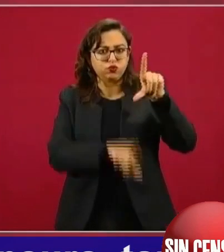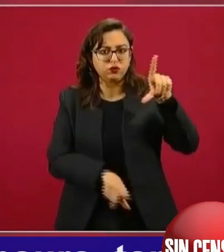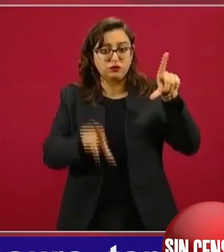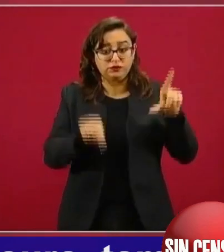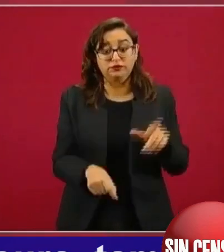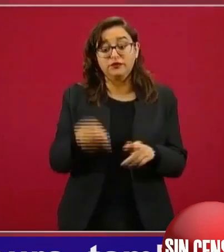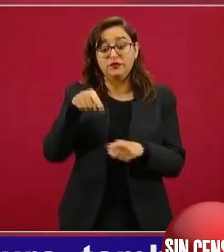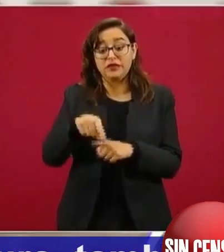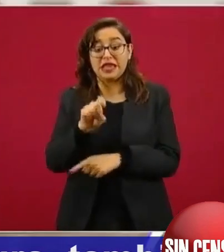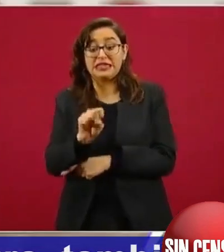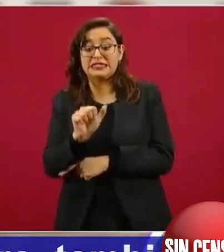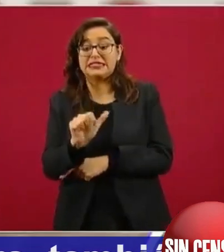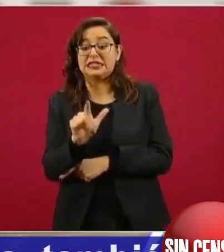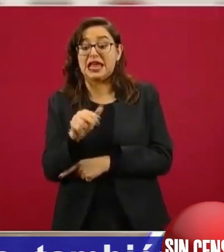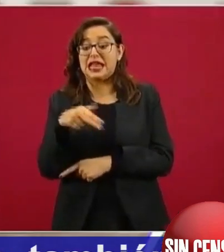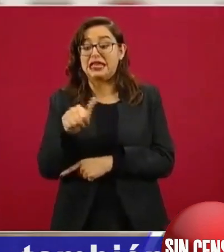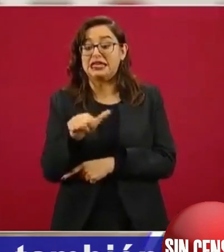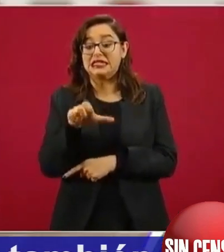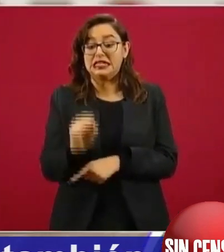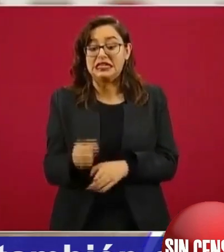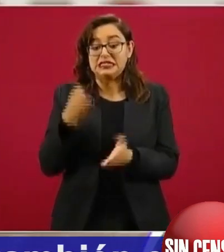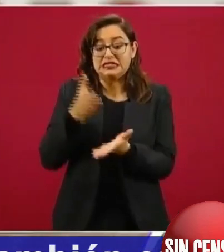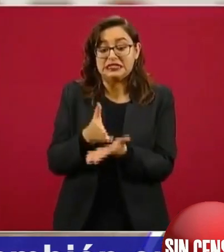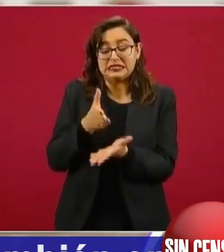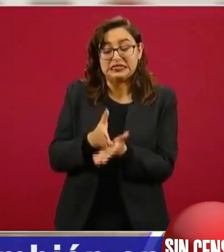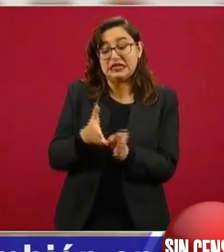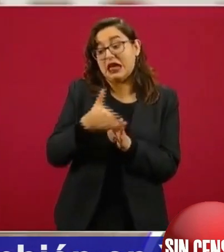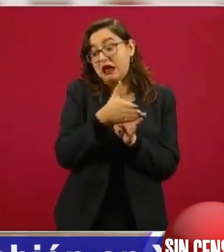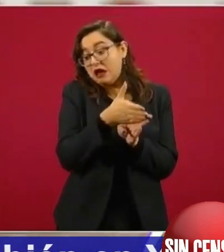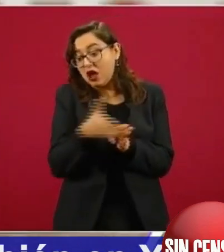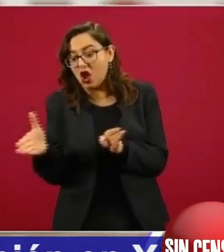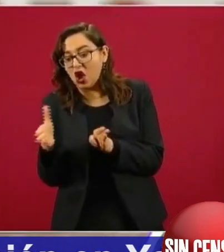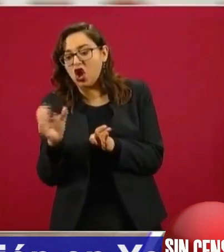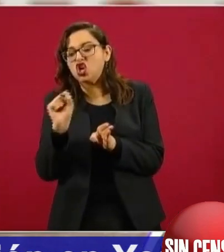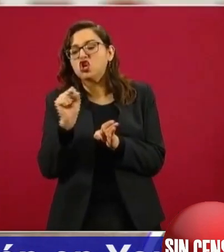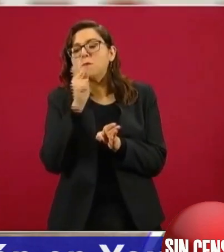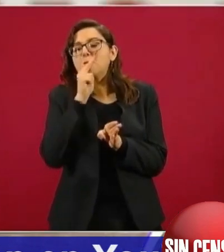sofismas. ¿Qué es un sofisma? Es una mentira.